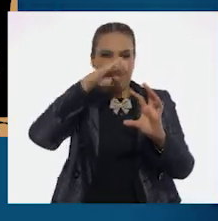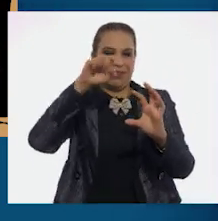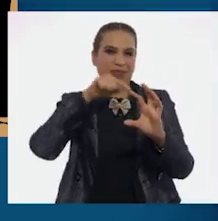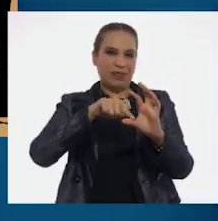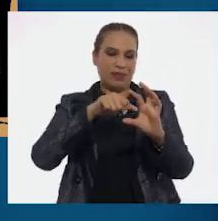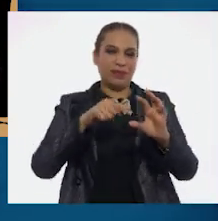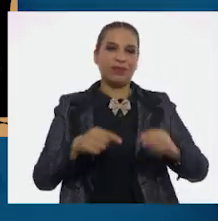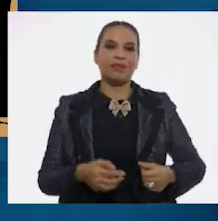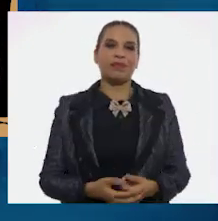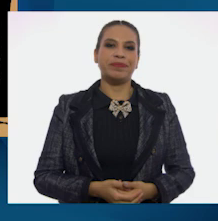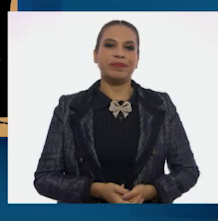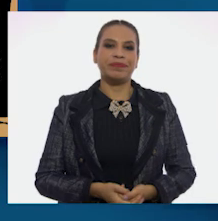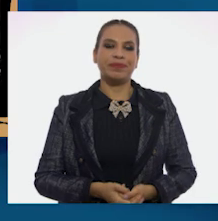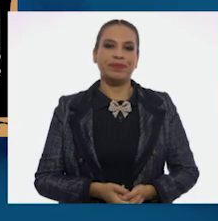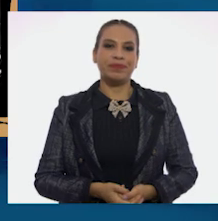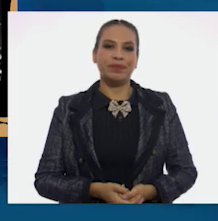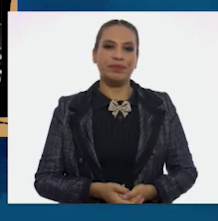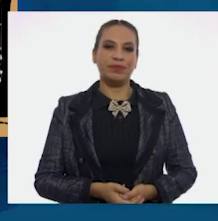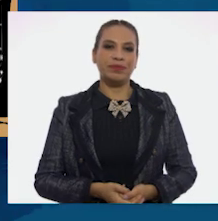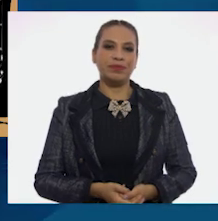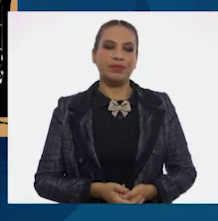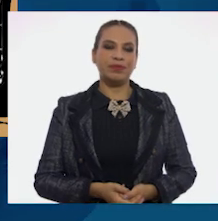fascinante aparato.